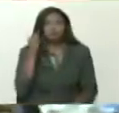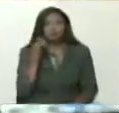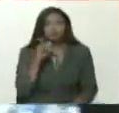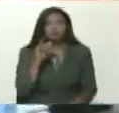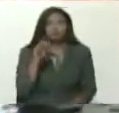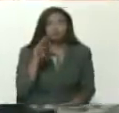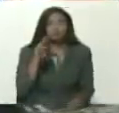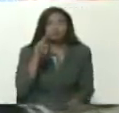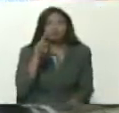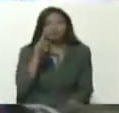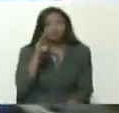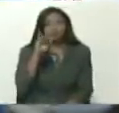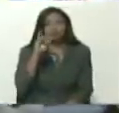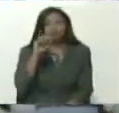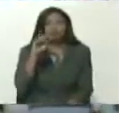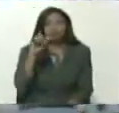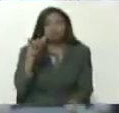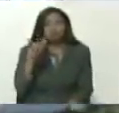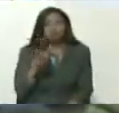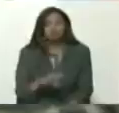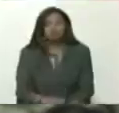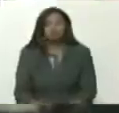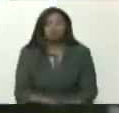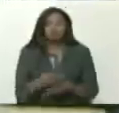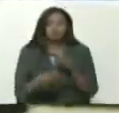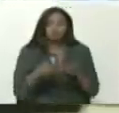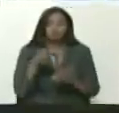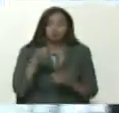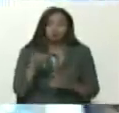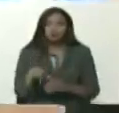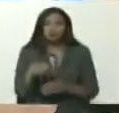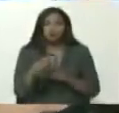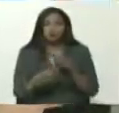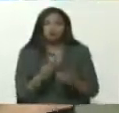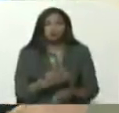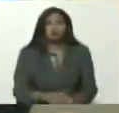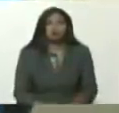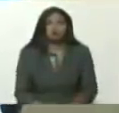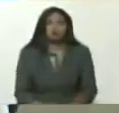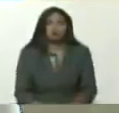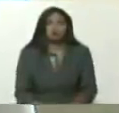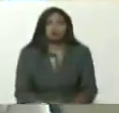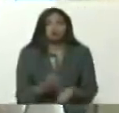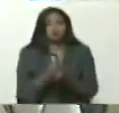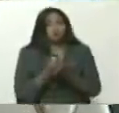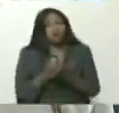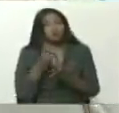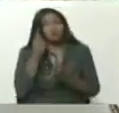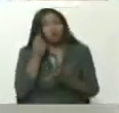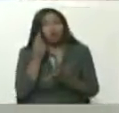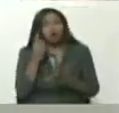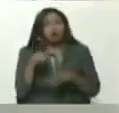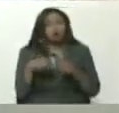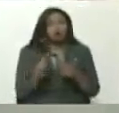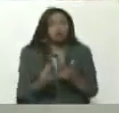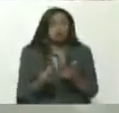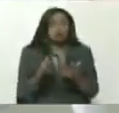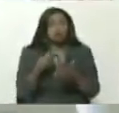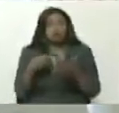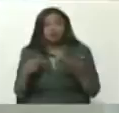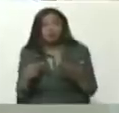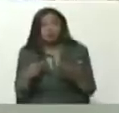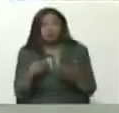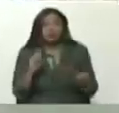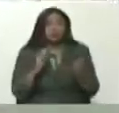Yubisay. Yubisay, ¿qué haces tú aquí, Yubisay? Yo ayudo aquí a mi compañera a pasar el material para acá y el